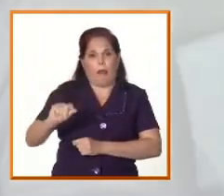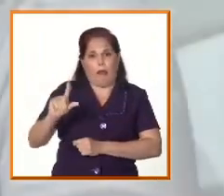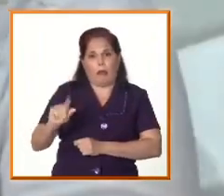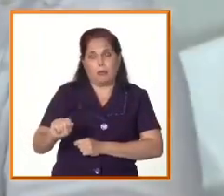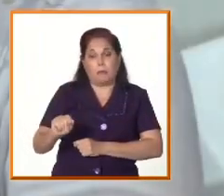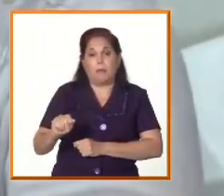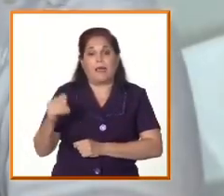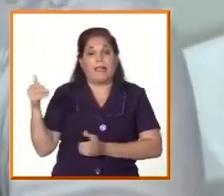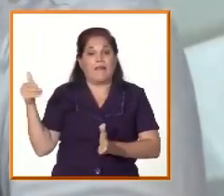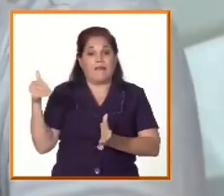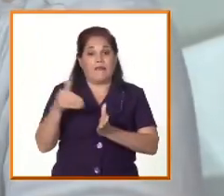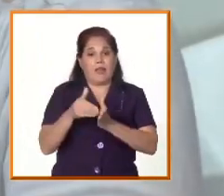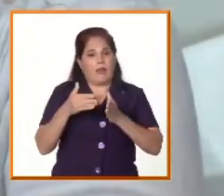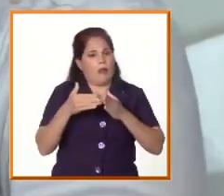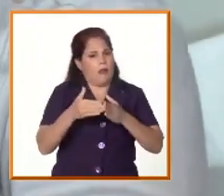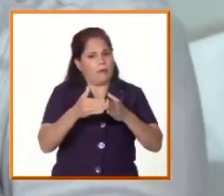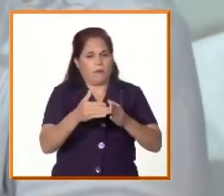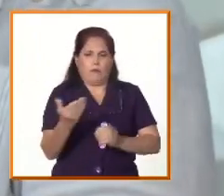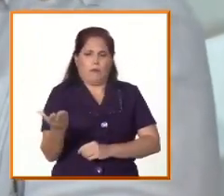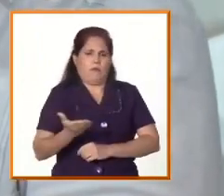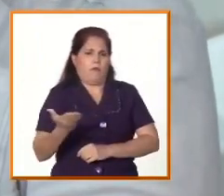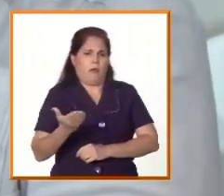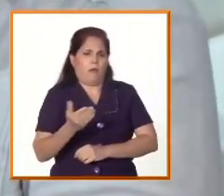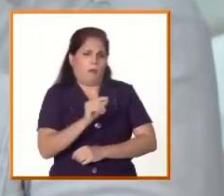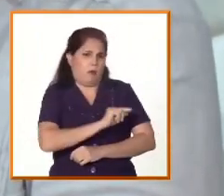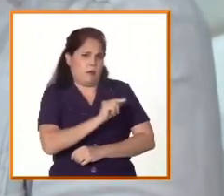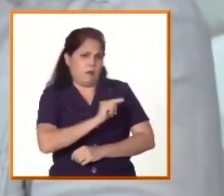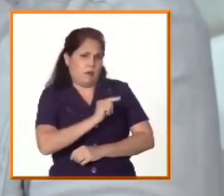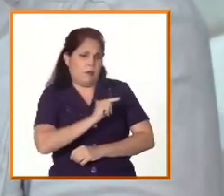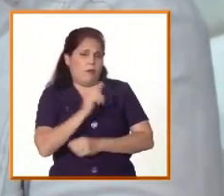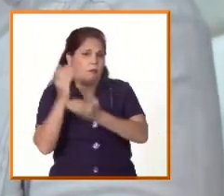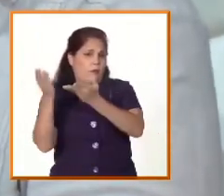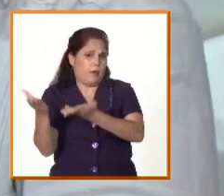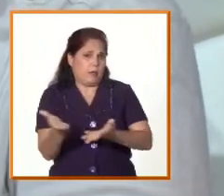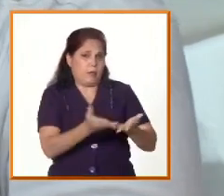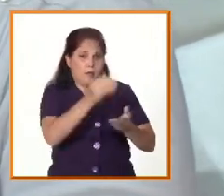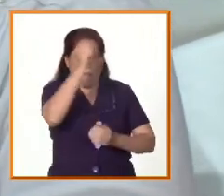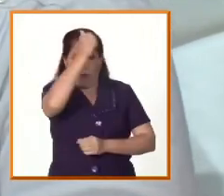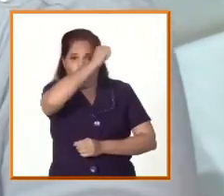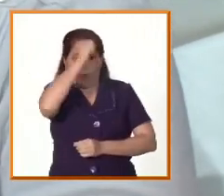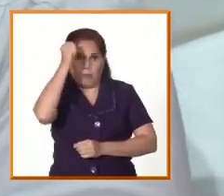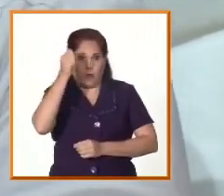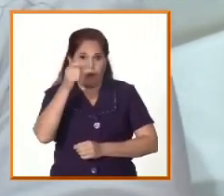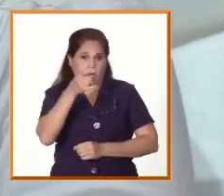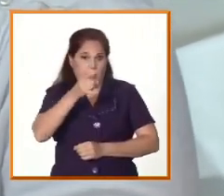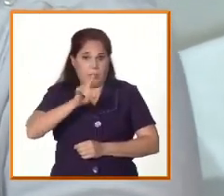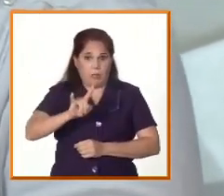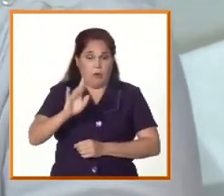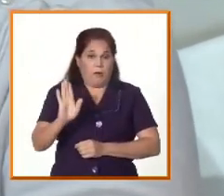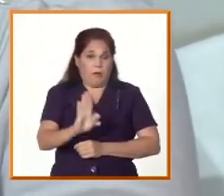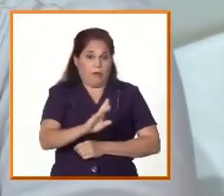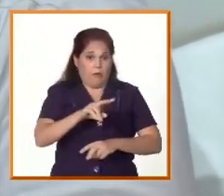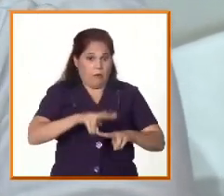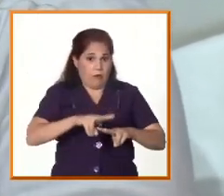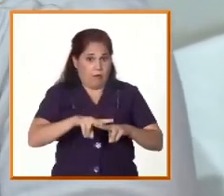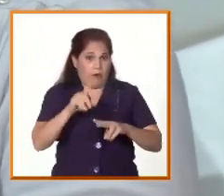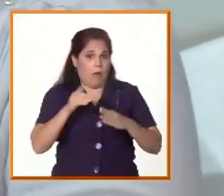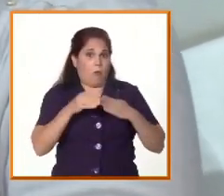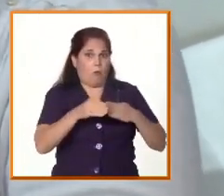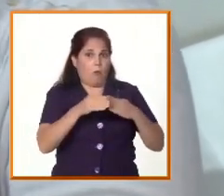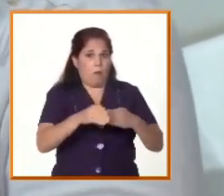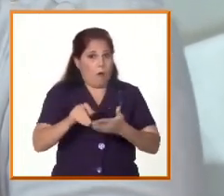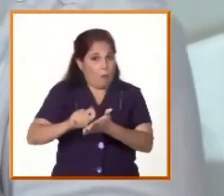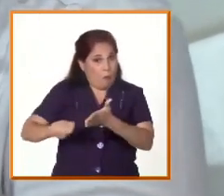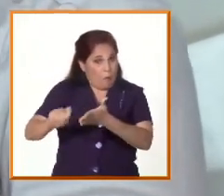menor tiempo de arriba es un ejemplo del banco que recibimos el domingo 19 pasado y por aquí por la Habana que no estaba